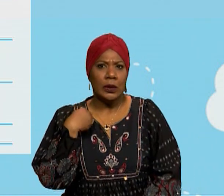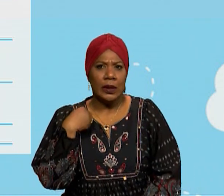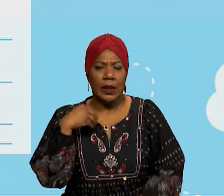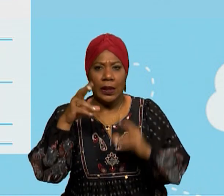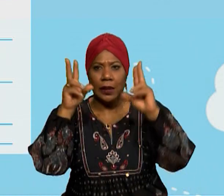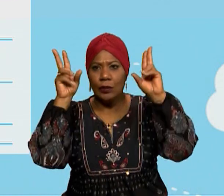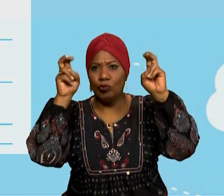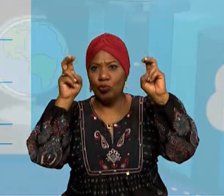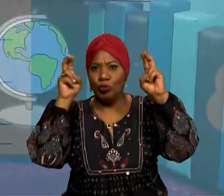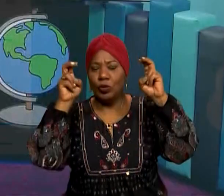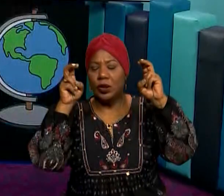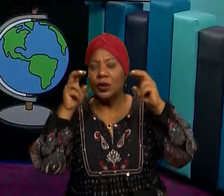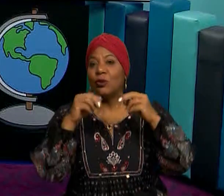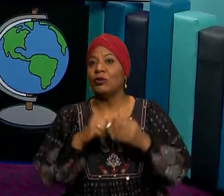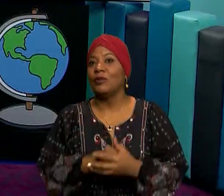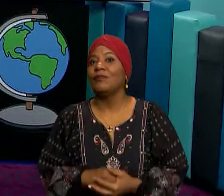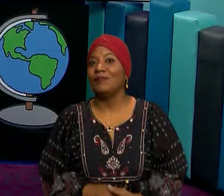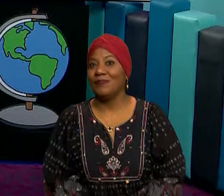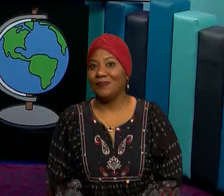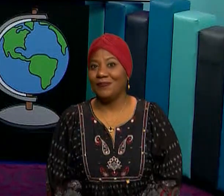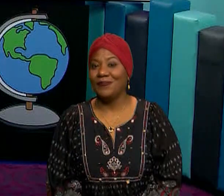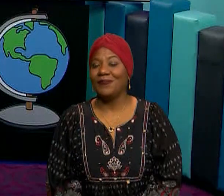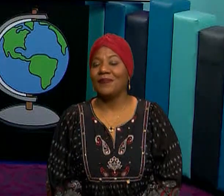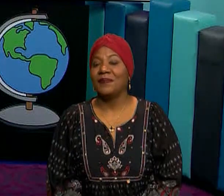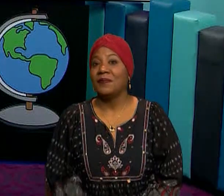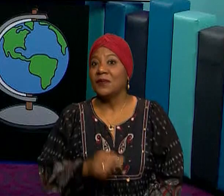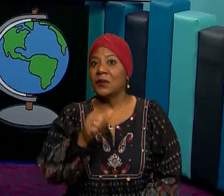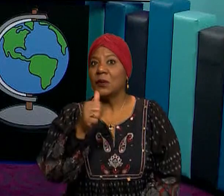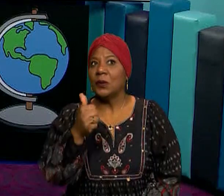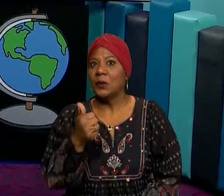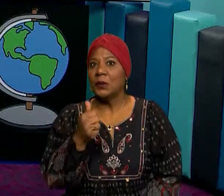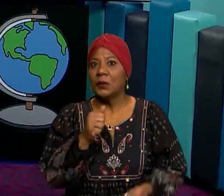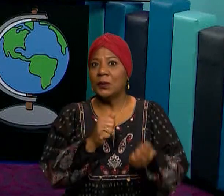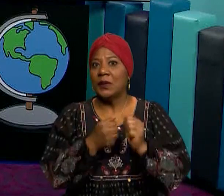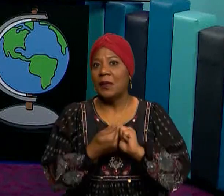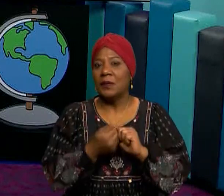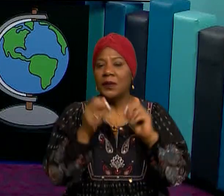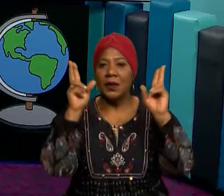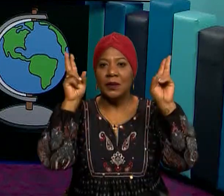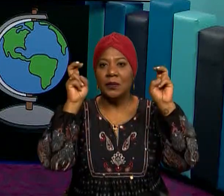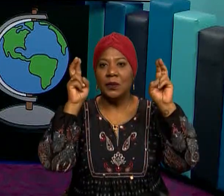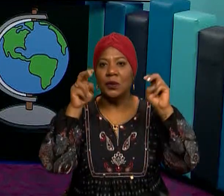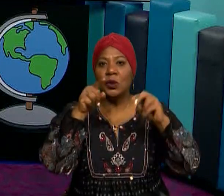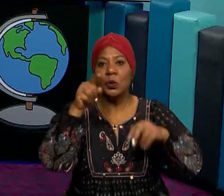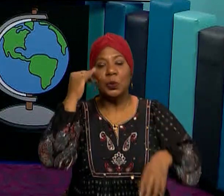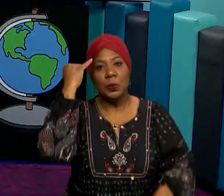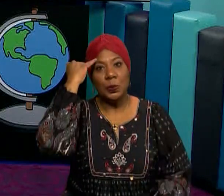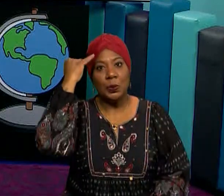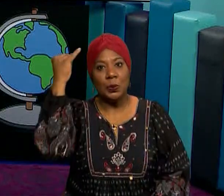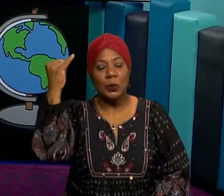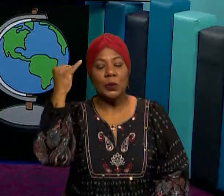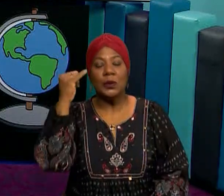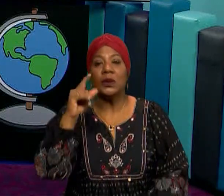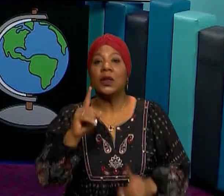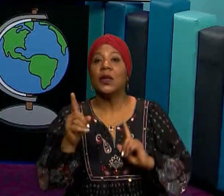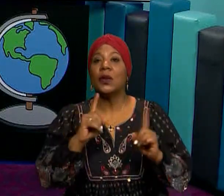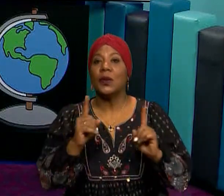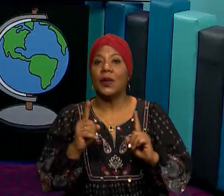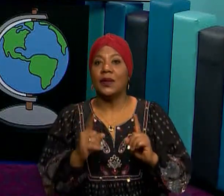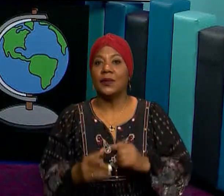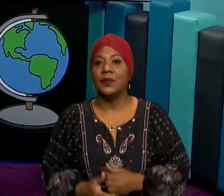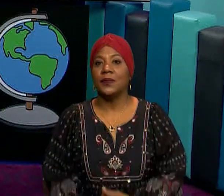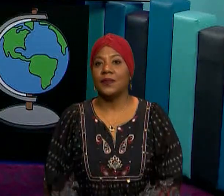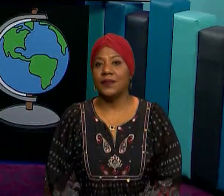oportunidad de ponerle un título quizás más serio, más divertido, o lo que tu imaginación traiga en el